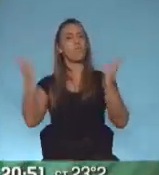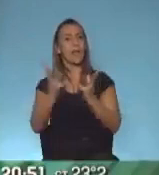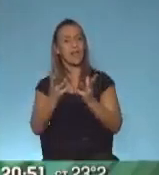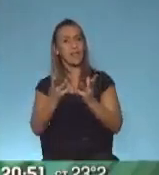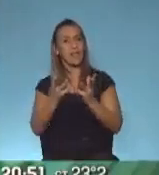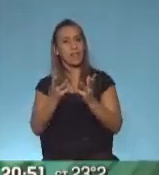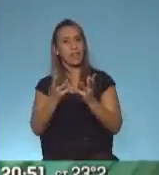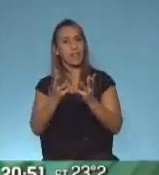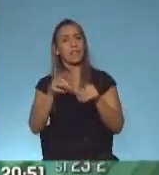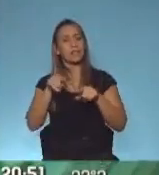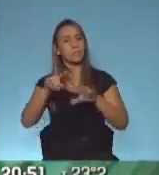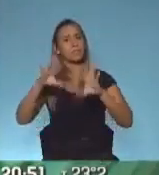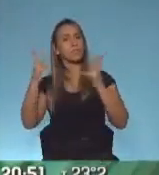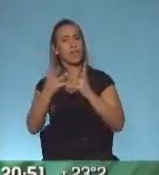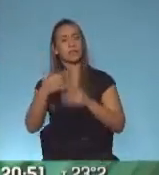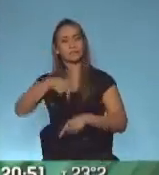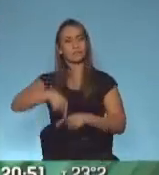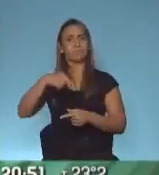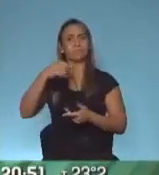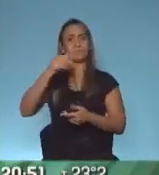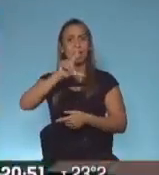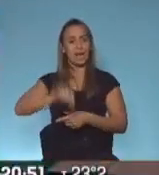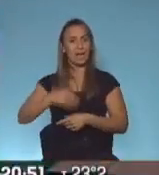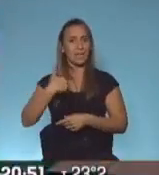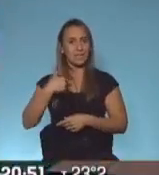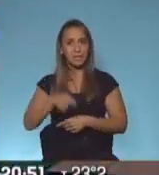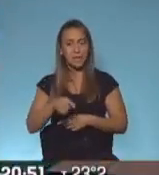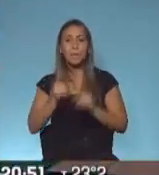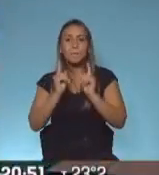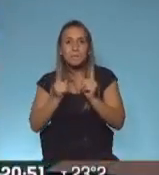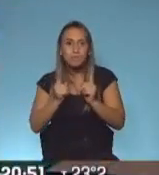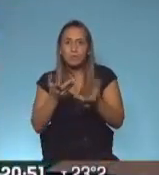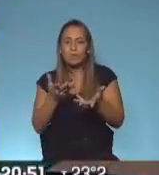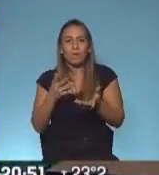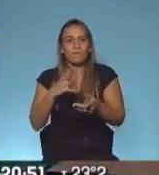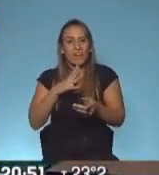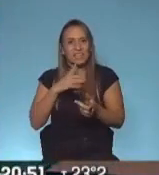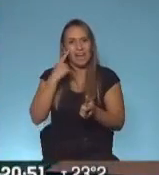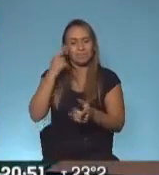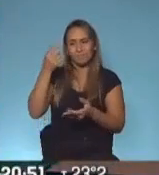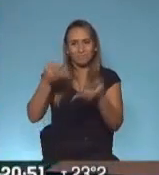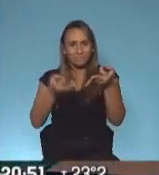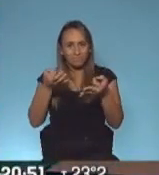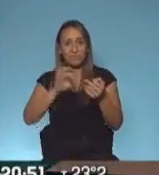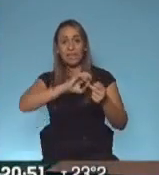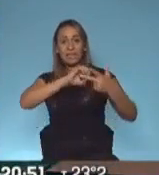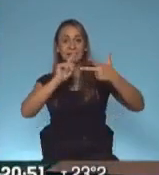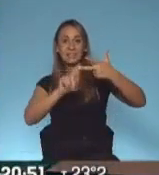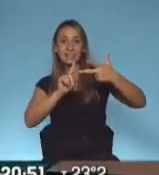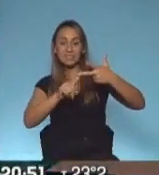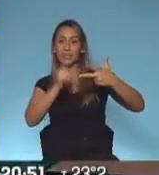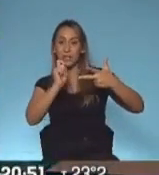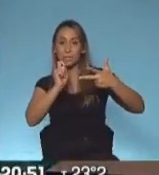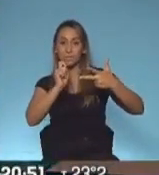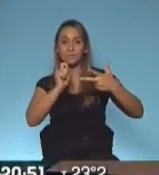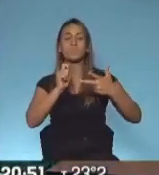micro tenemos nuestro país con la misma falta de balanza. En tercer lugar, Gregorio Pérez Compán. Sí, Goyo